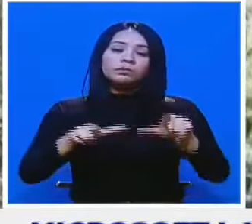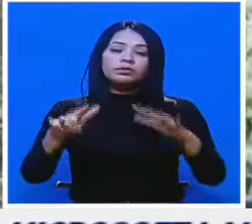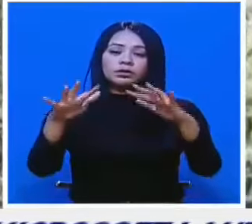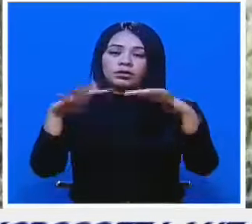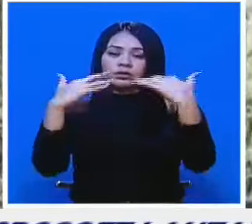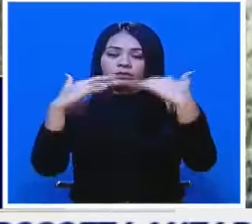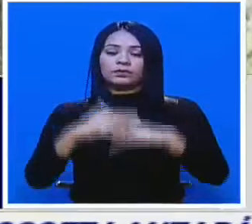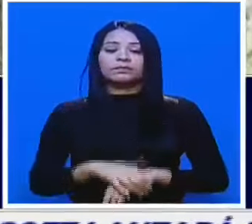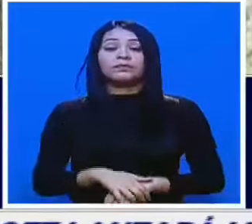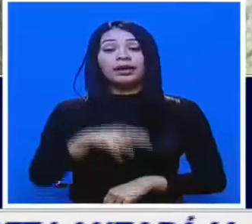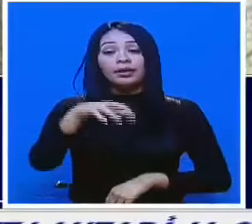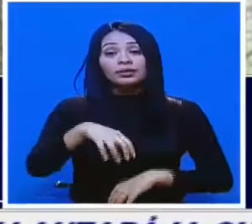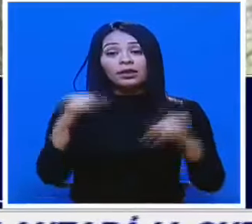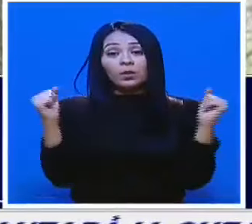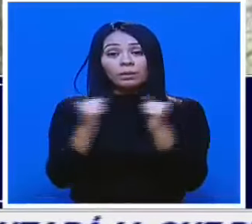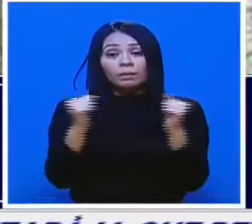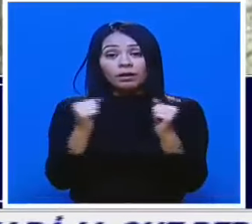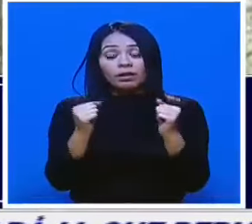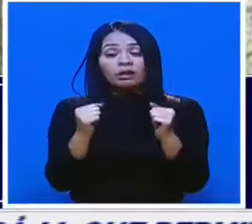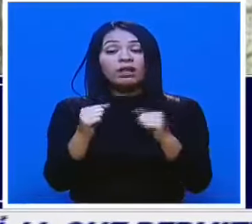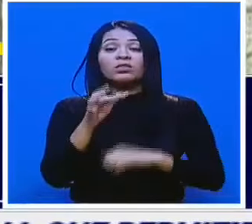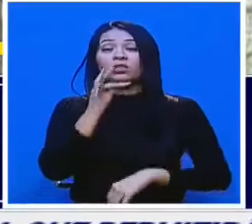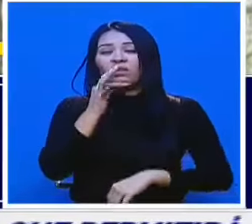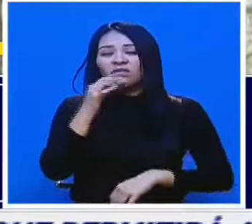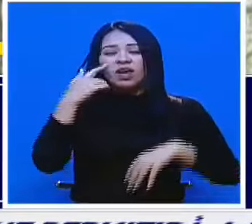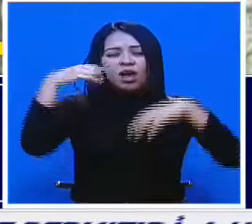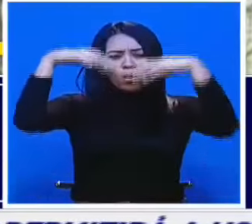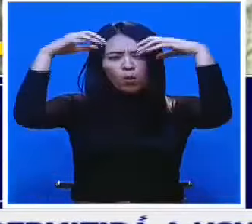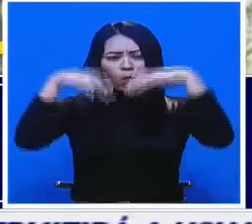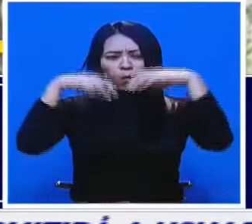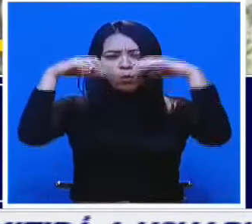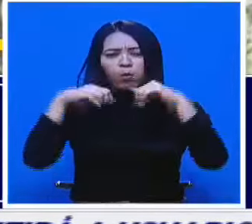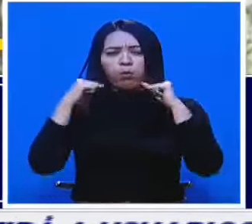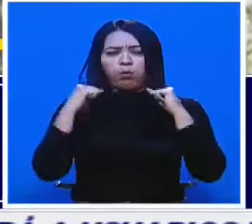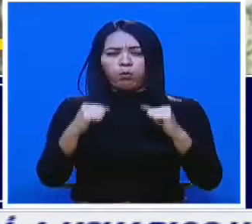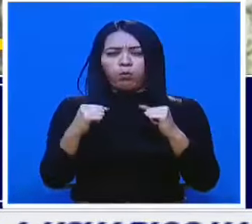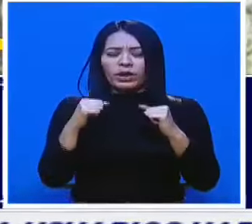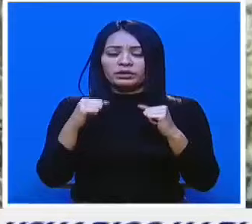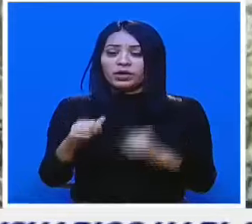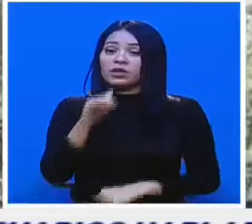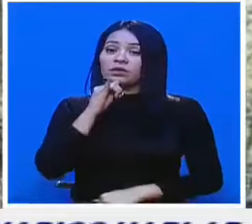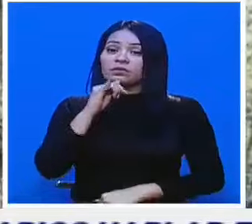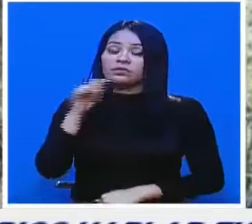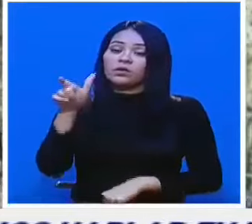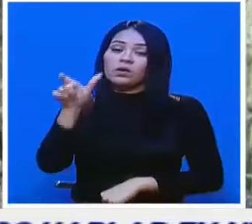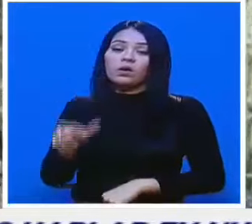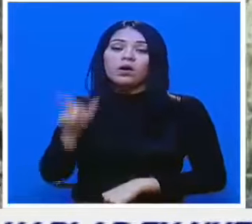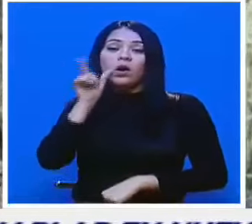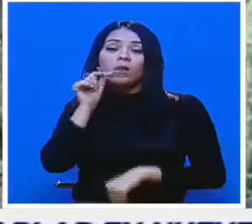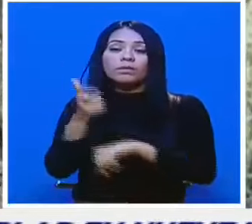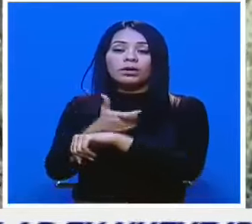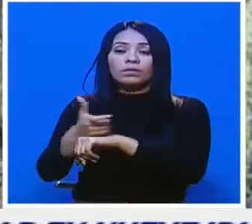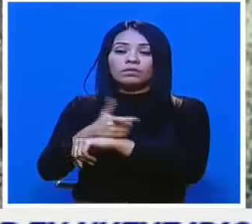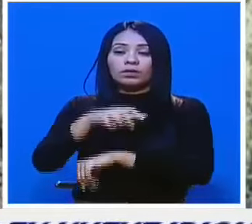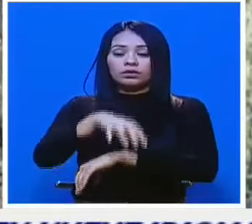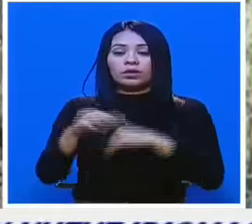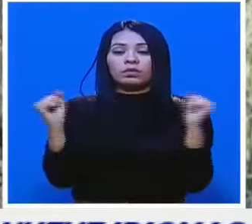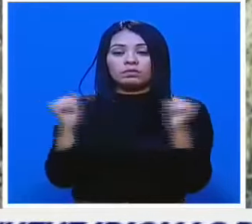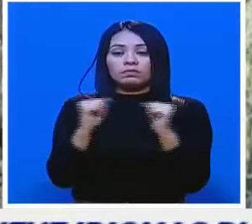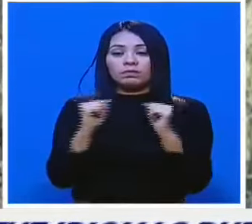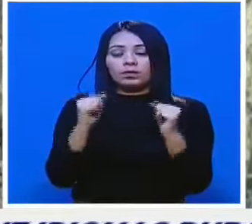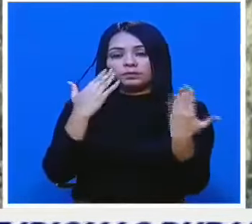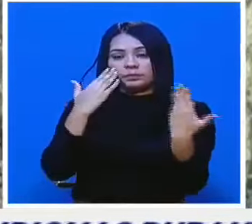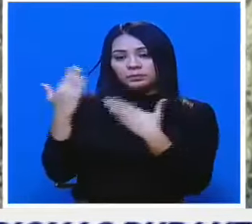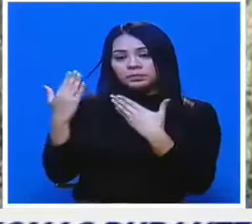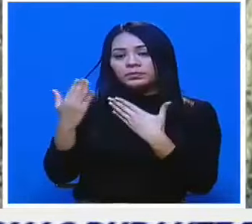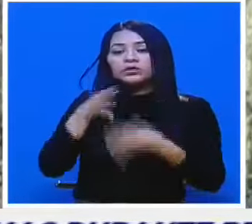En el estado de Mérida continúa lloviendo en esta oportunidad. El balance lo va a realizar el gobernador del estado de Mérida, Jason Guzmán,